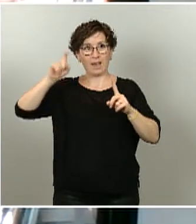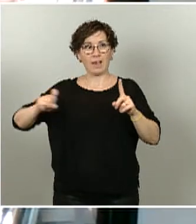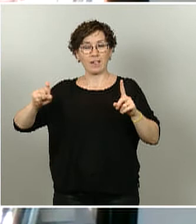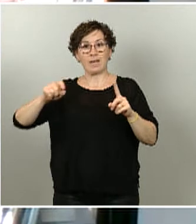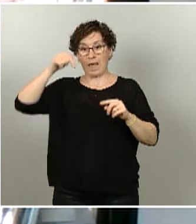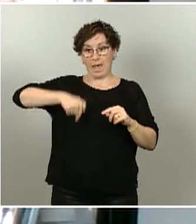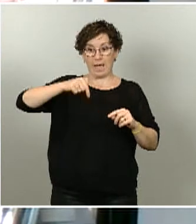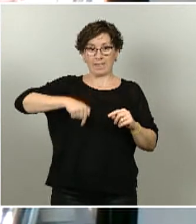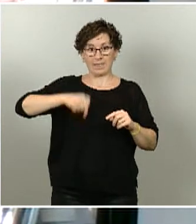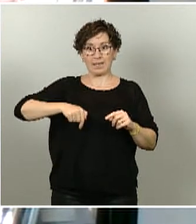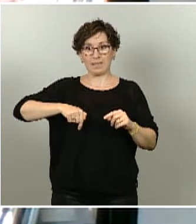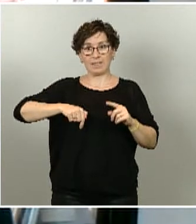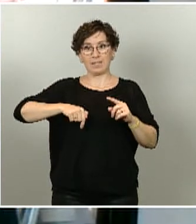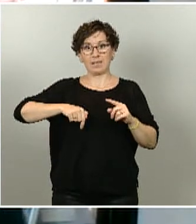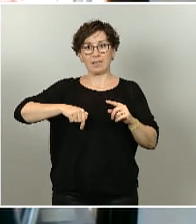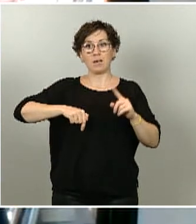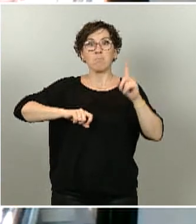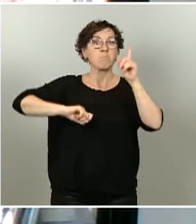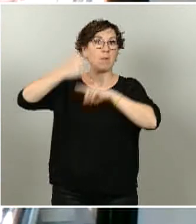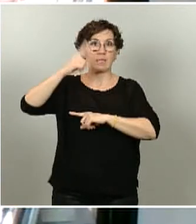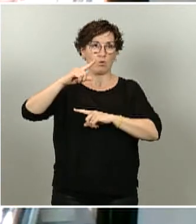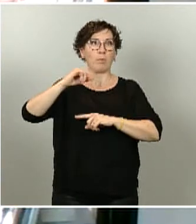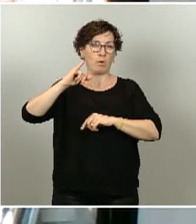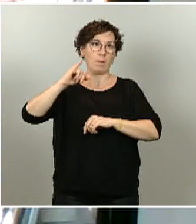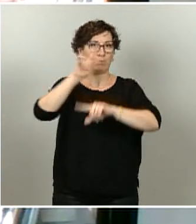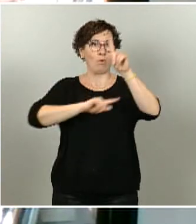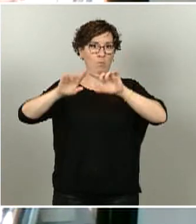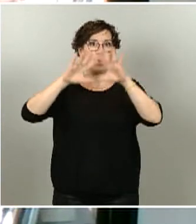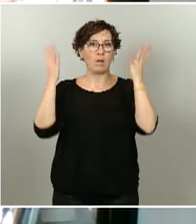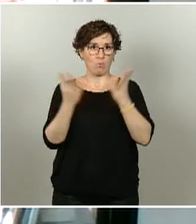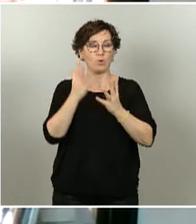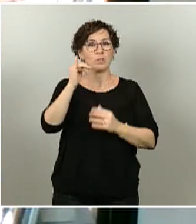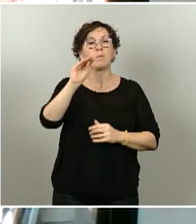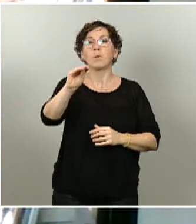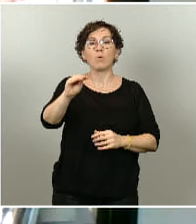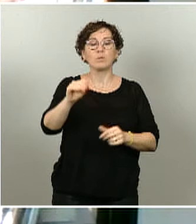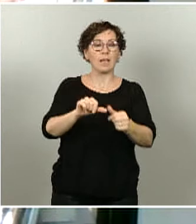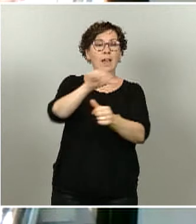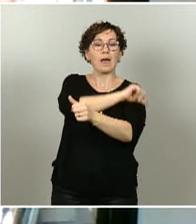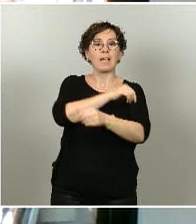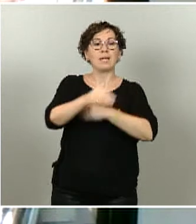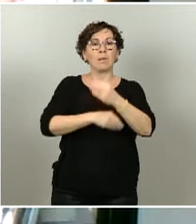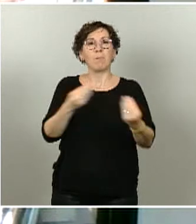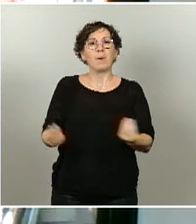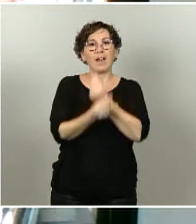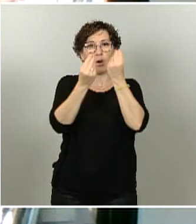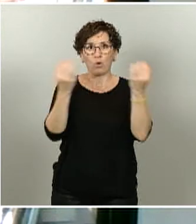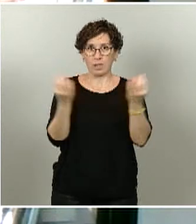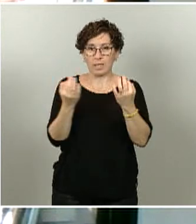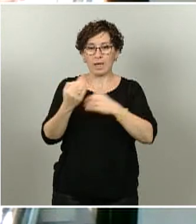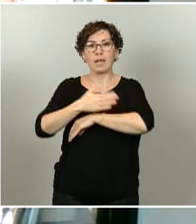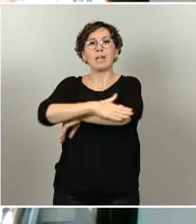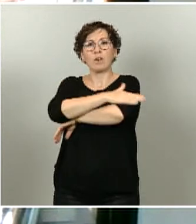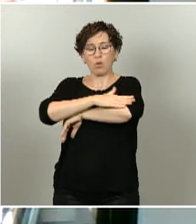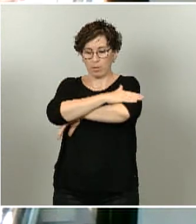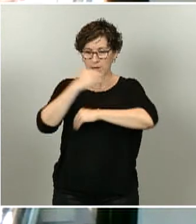trágicas del mundo. La pregunta es, ¿qué se podía haber hecho mejor? Y si se está planteando el Gobierno de España una revisión del modelo actual de gestión de